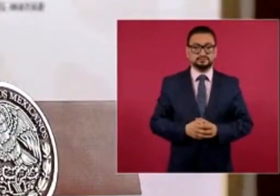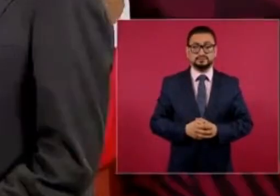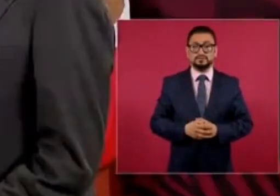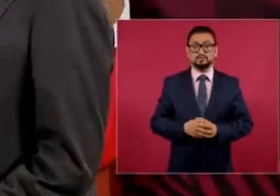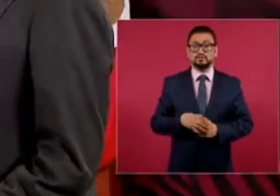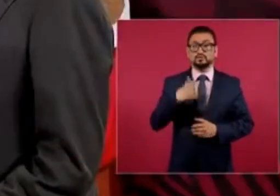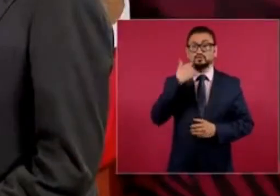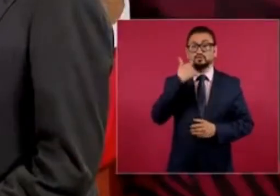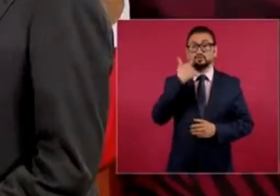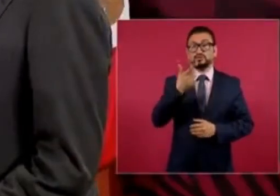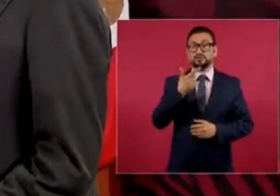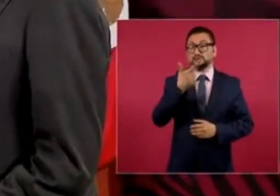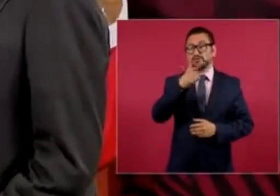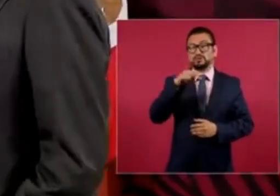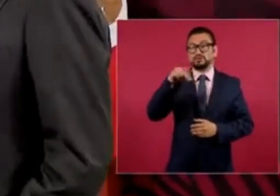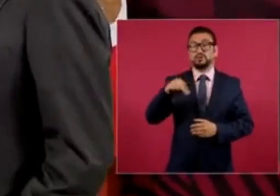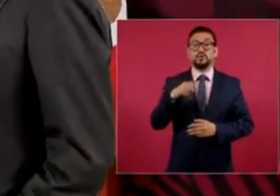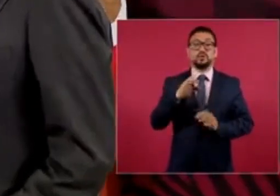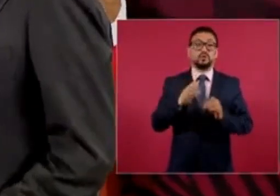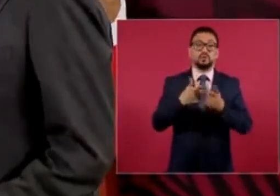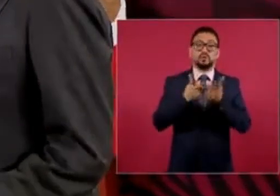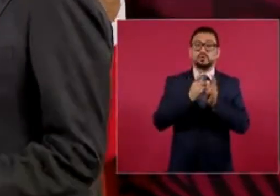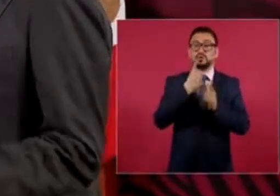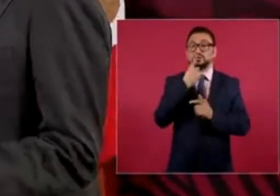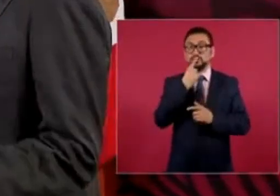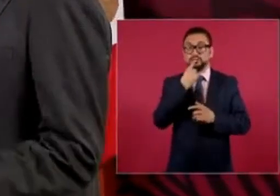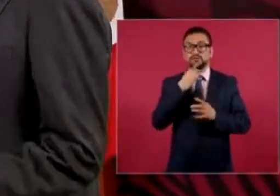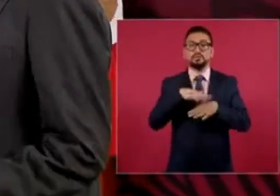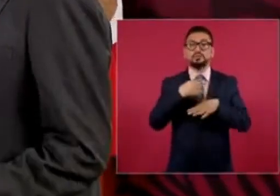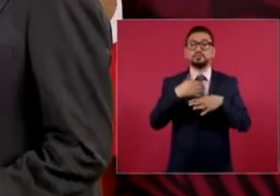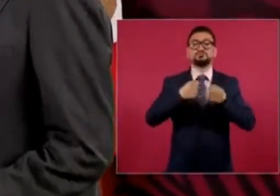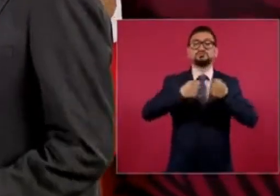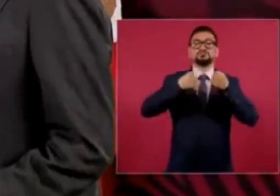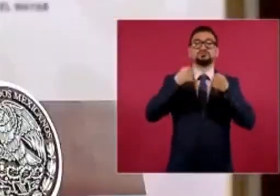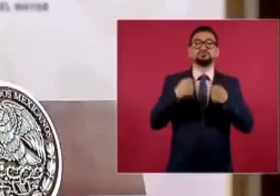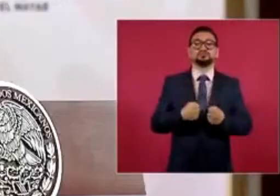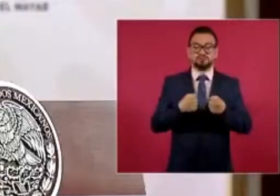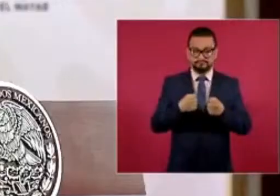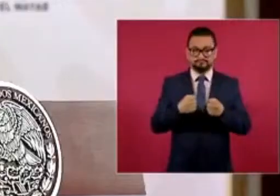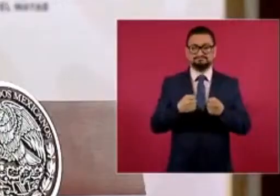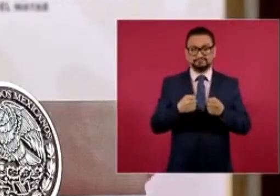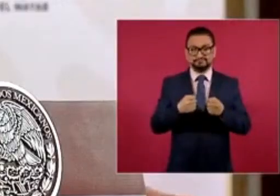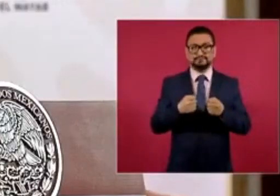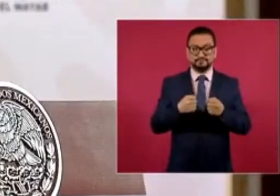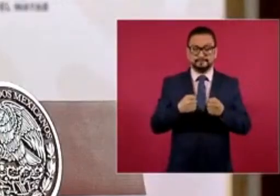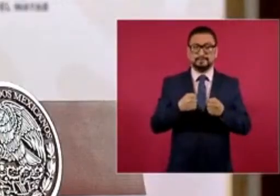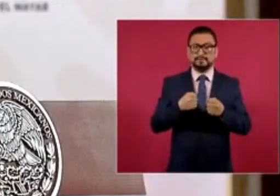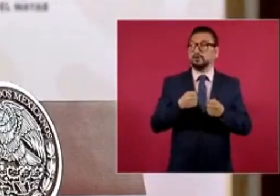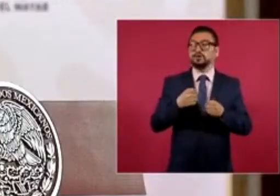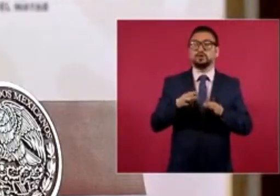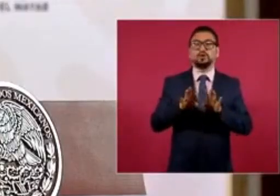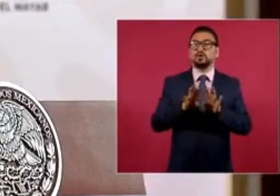policía, una guardia que garantice que no haya privilegios.